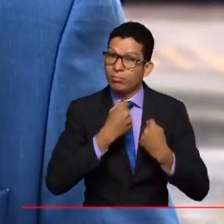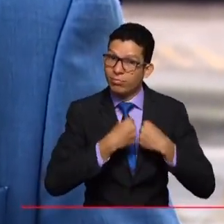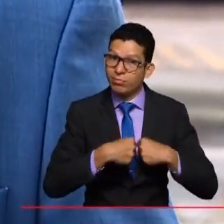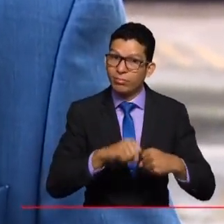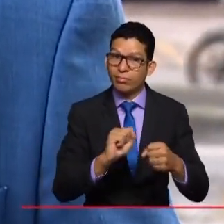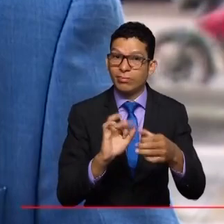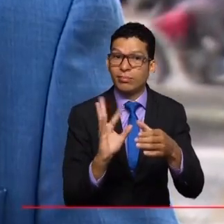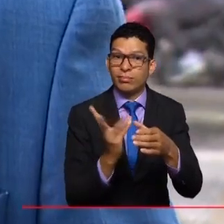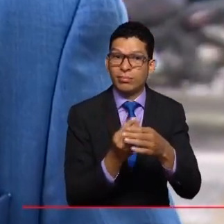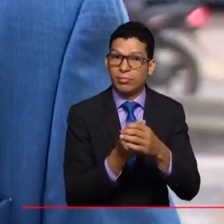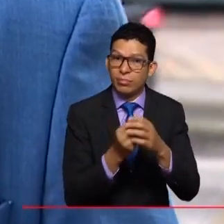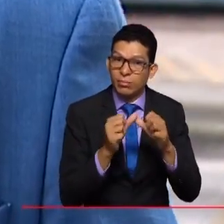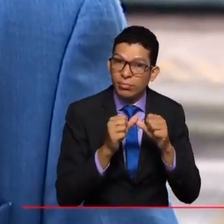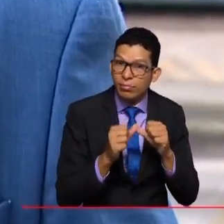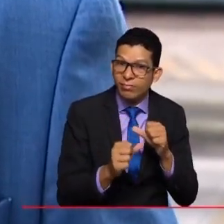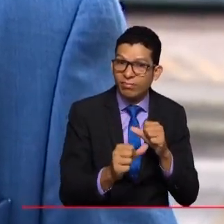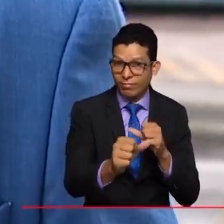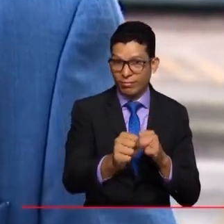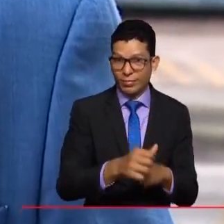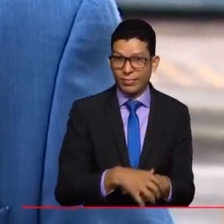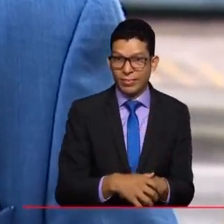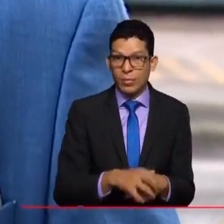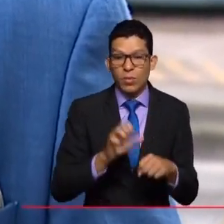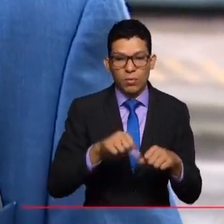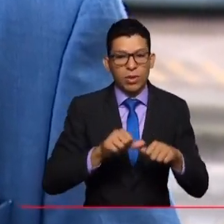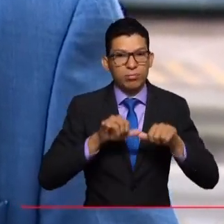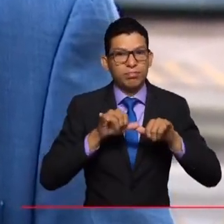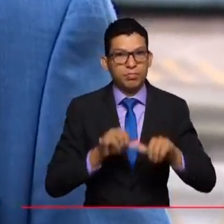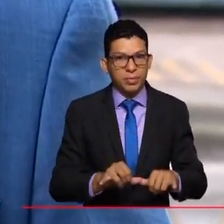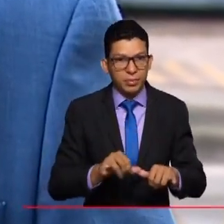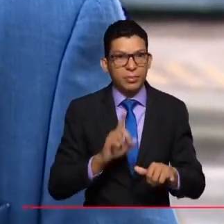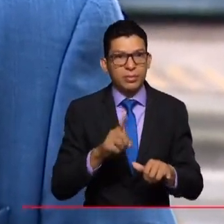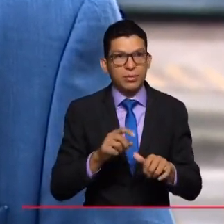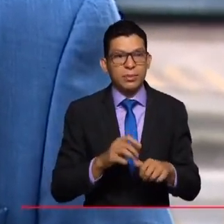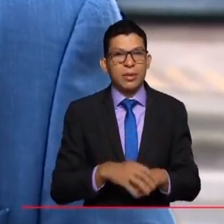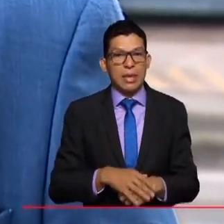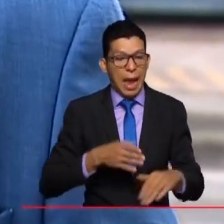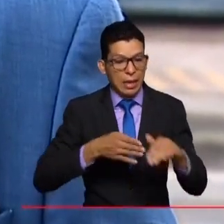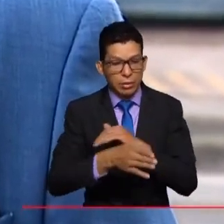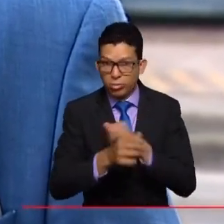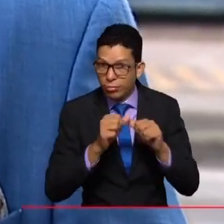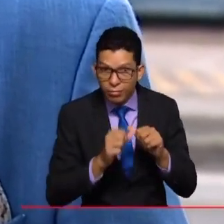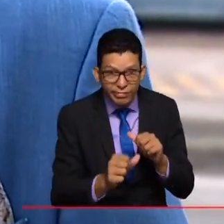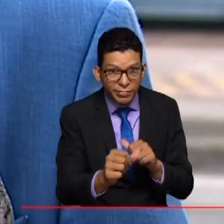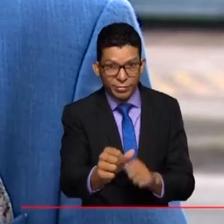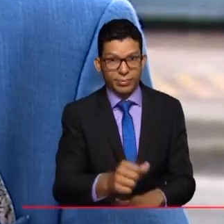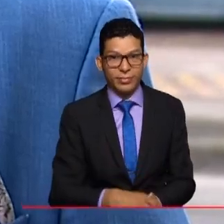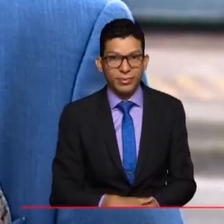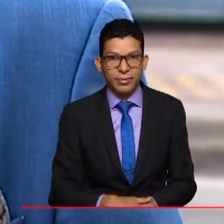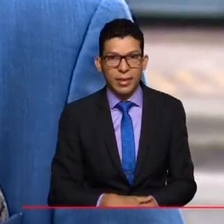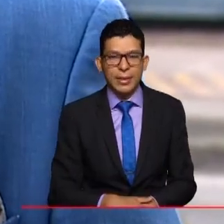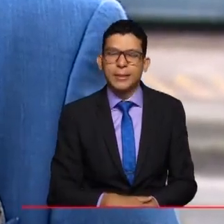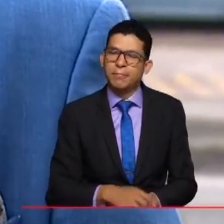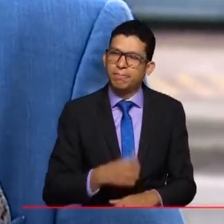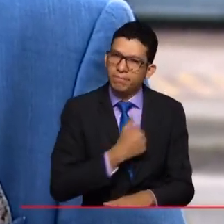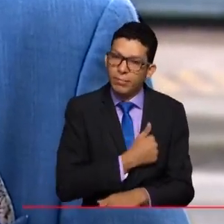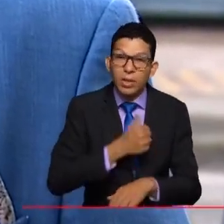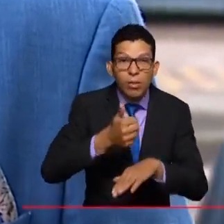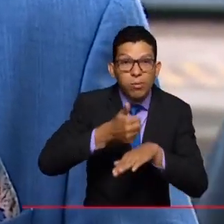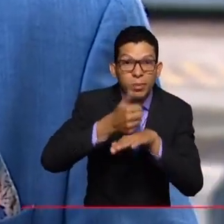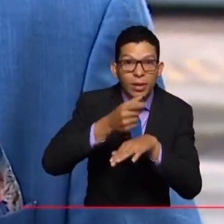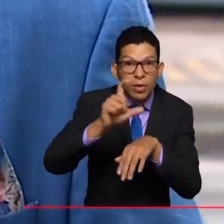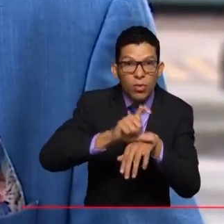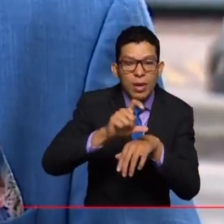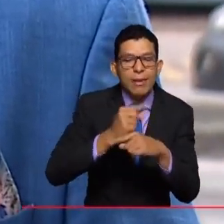los niños permanezcan porque haya permanencia educativa acceso y permanencia por eso les estamos diciendo a los rectores que haya el diálogo y la